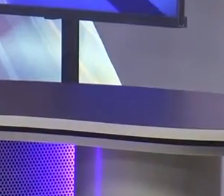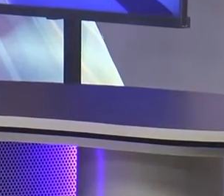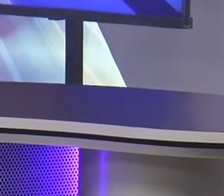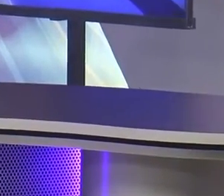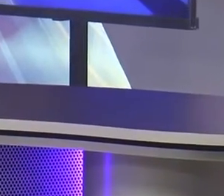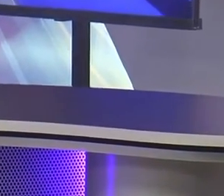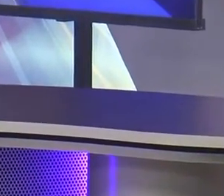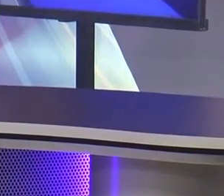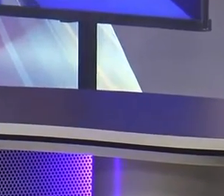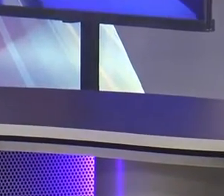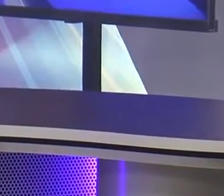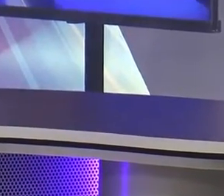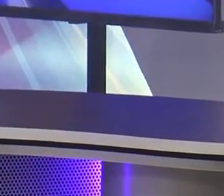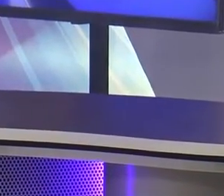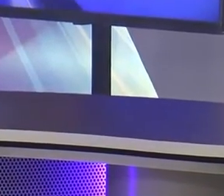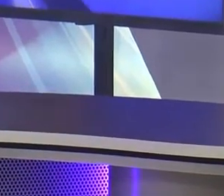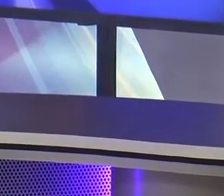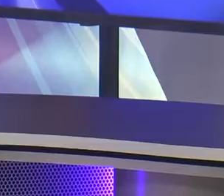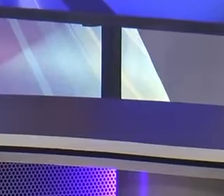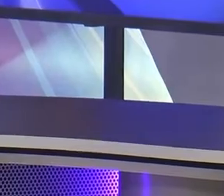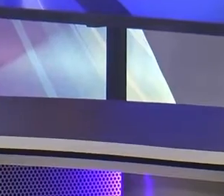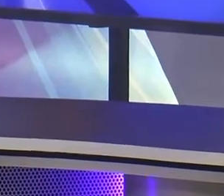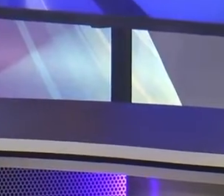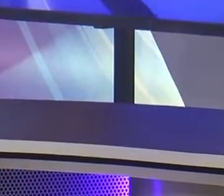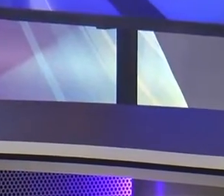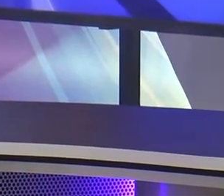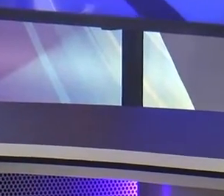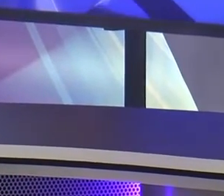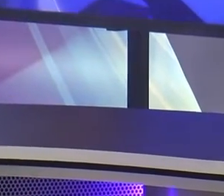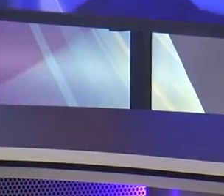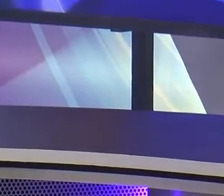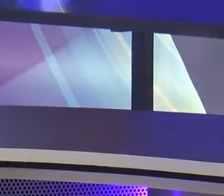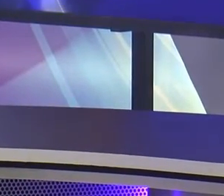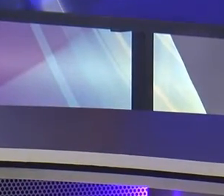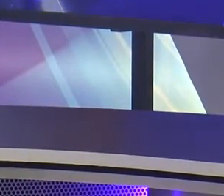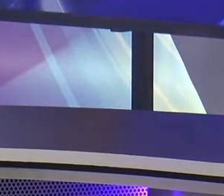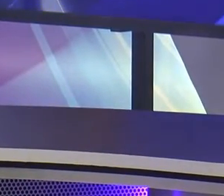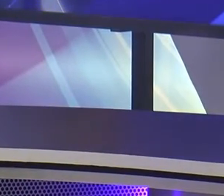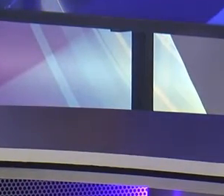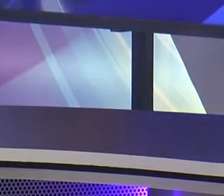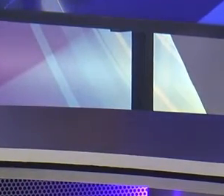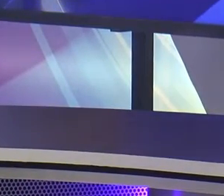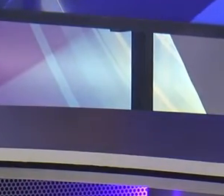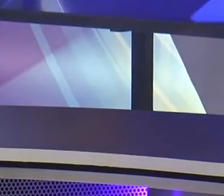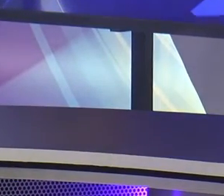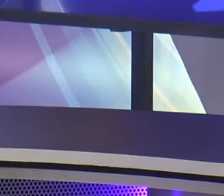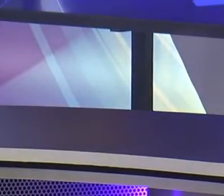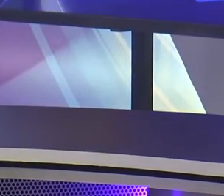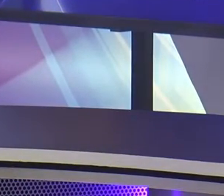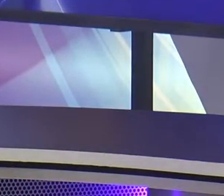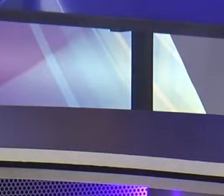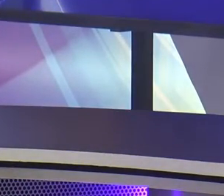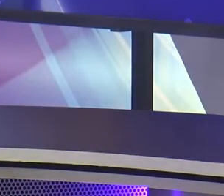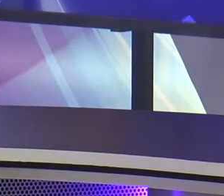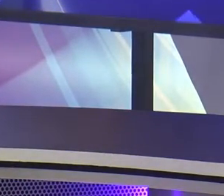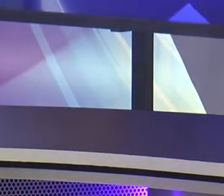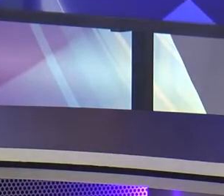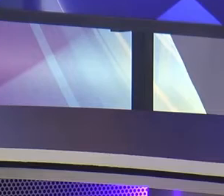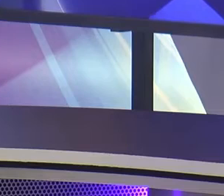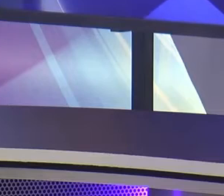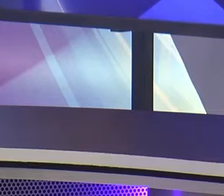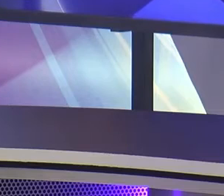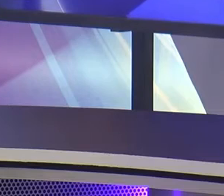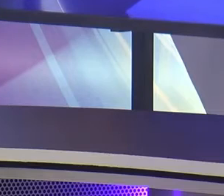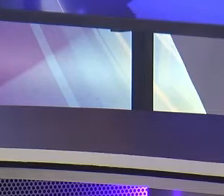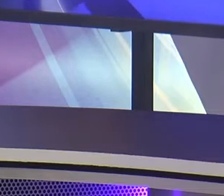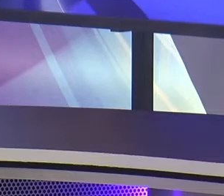Iniciamos con el desarrollo de nuestra información. Una avioneta se estrelló cerca del aeropuerto Yariguíes cuando intentaba, al parecer, aterrizar en la